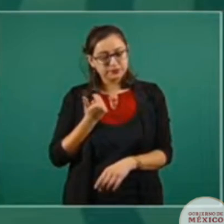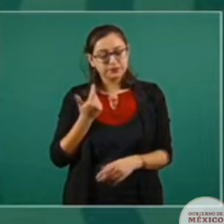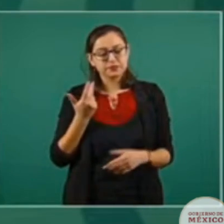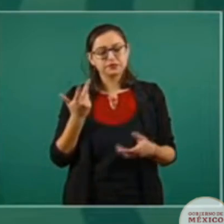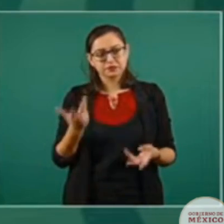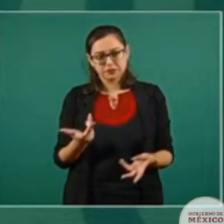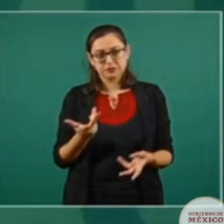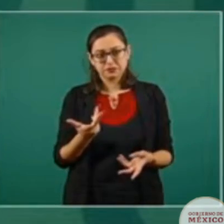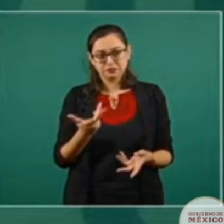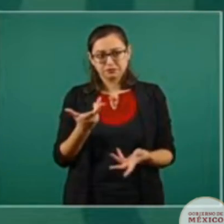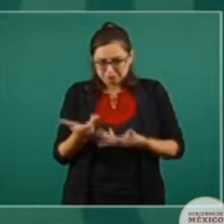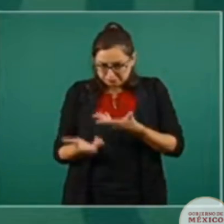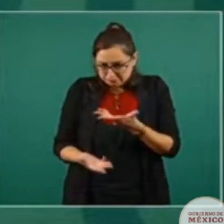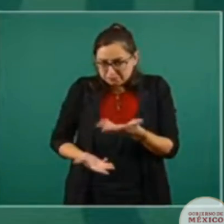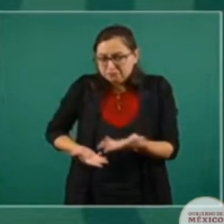para